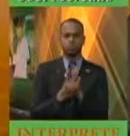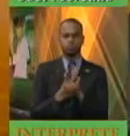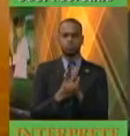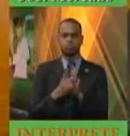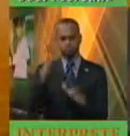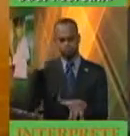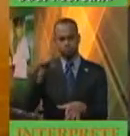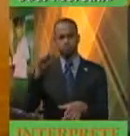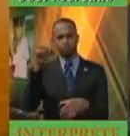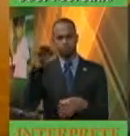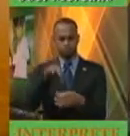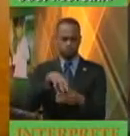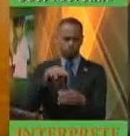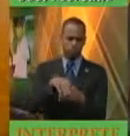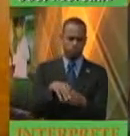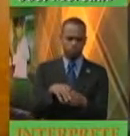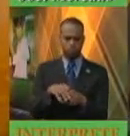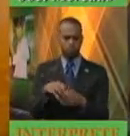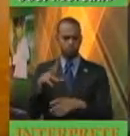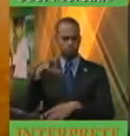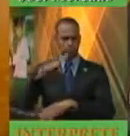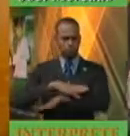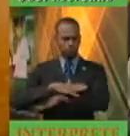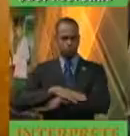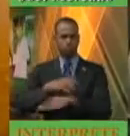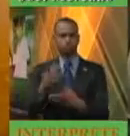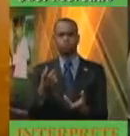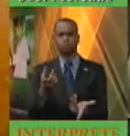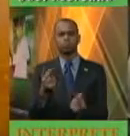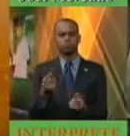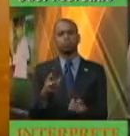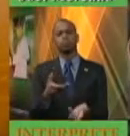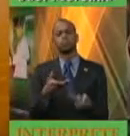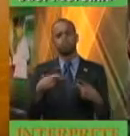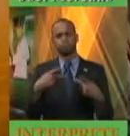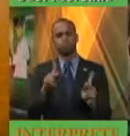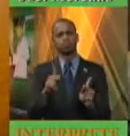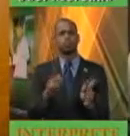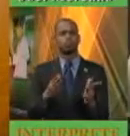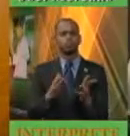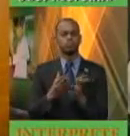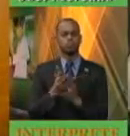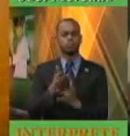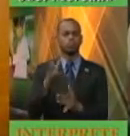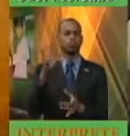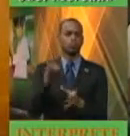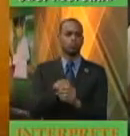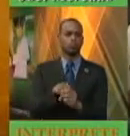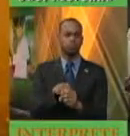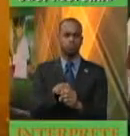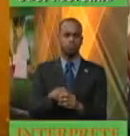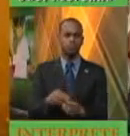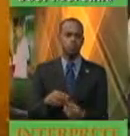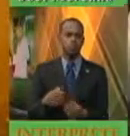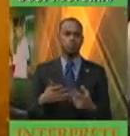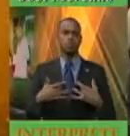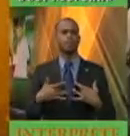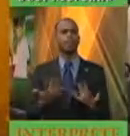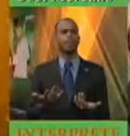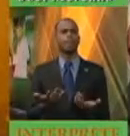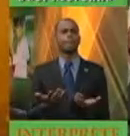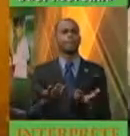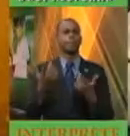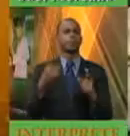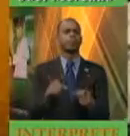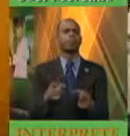algún tipo de discapacidad, o sea, que se les permitiera el acceso al colegio electoral y ese tipo